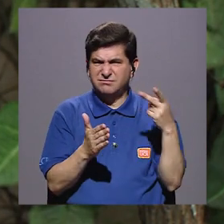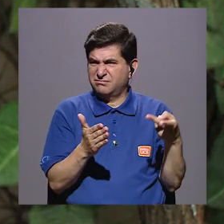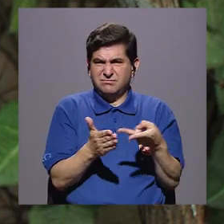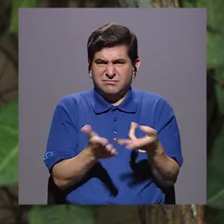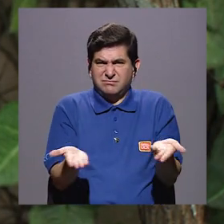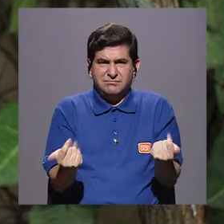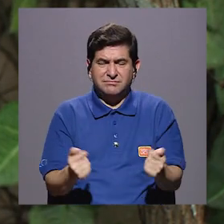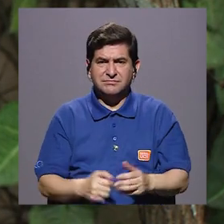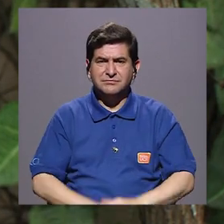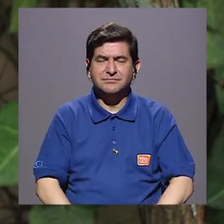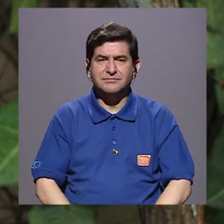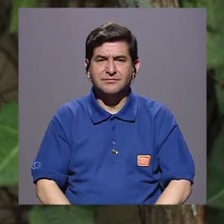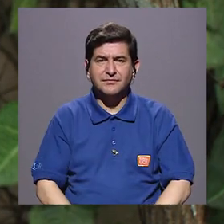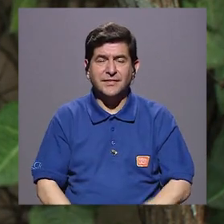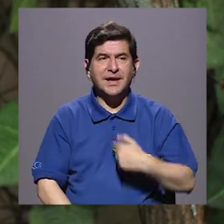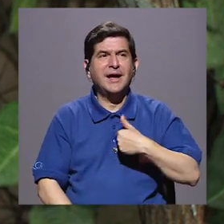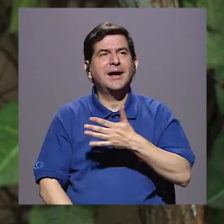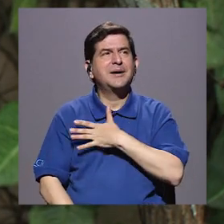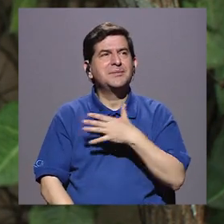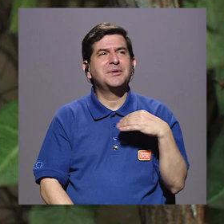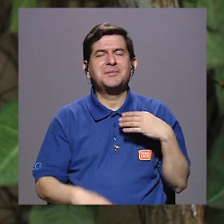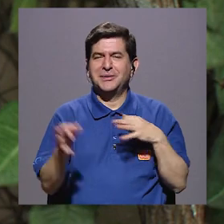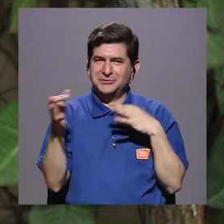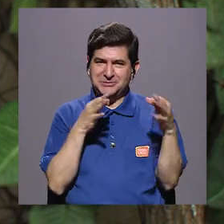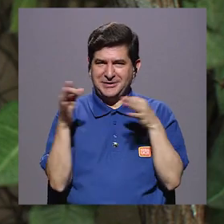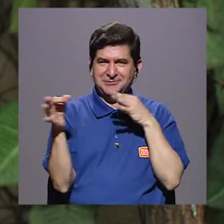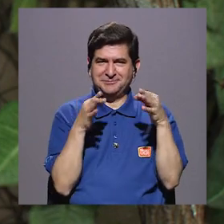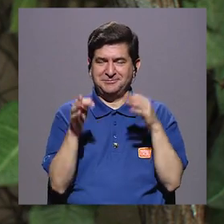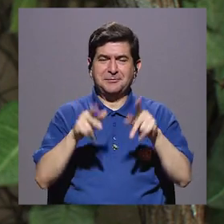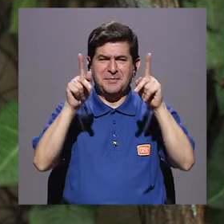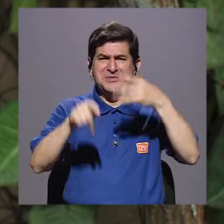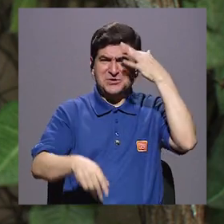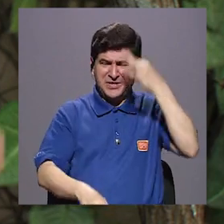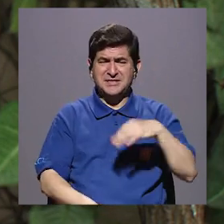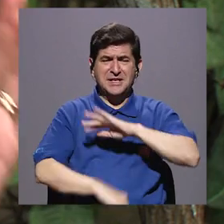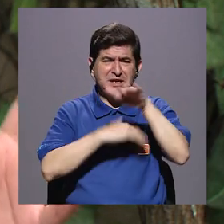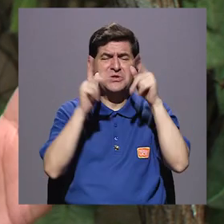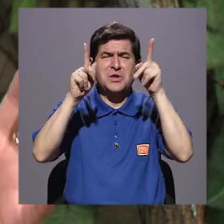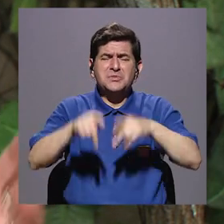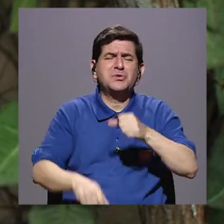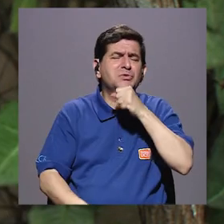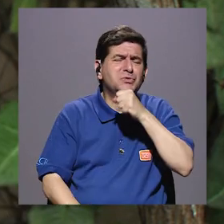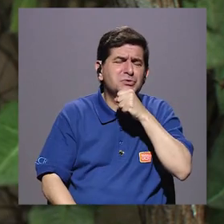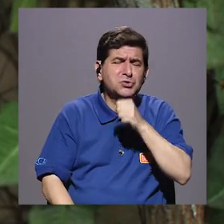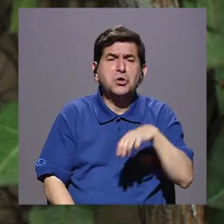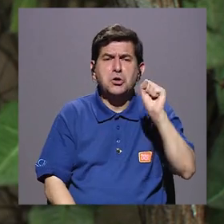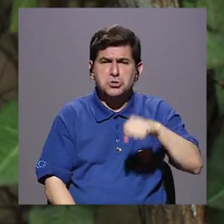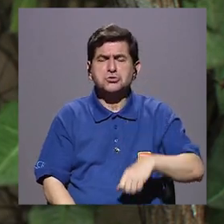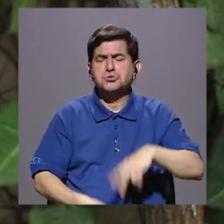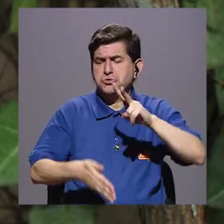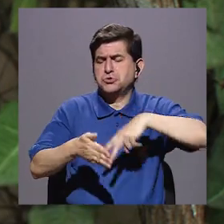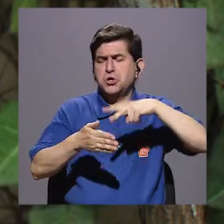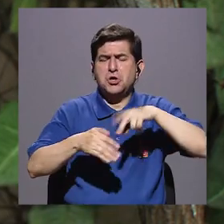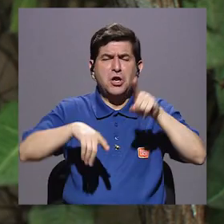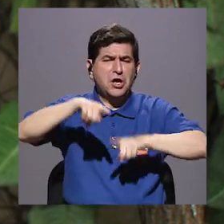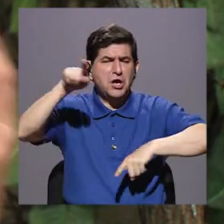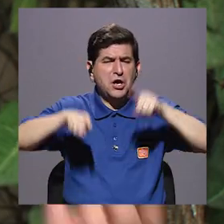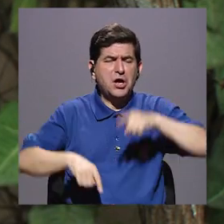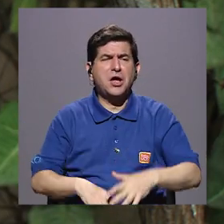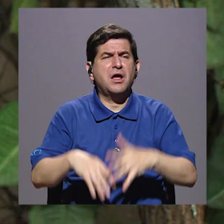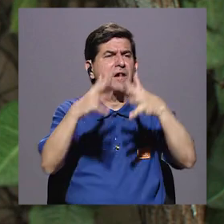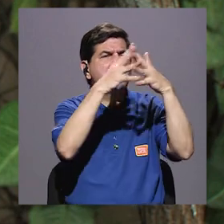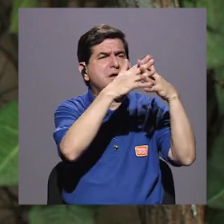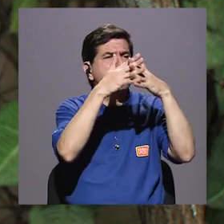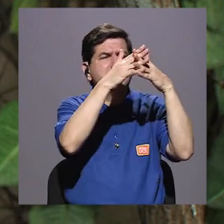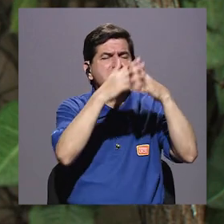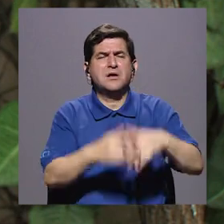envejecimiento acelerado, a mí me gusta explicarlo porque la gente cree que es que sí, todo el mundo está envejeciendo. Y sí, usted lee las estadísticas en Estados Unidos,